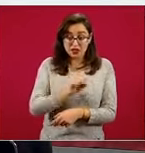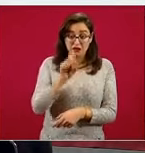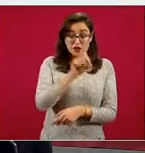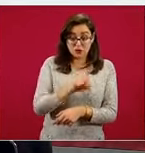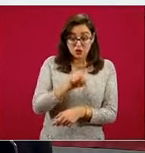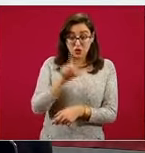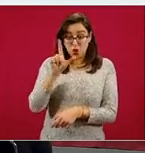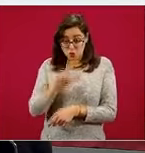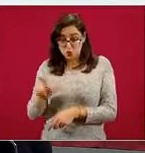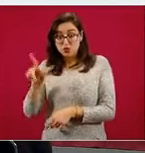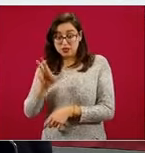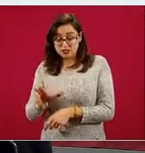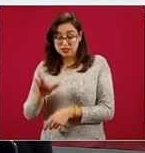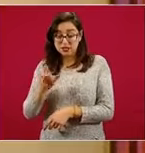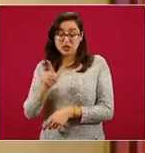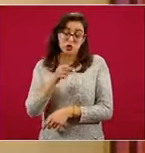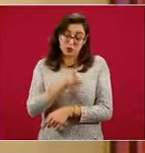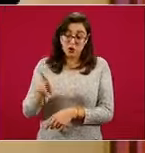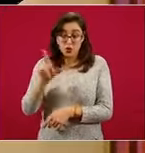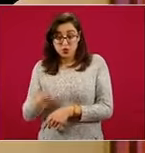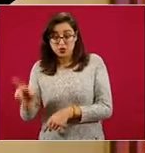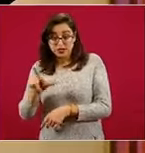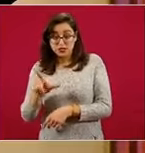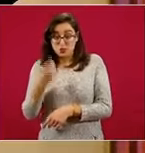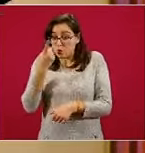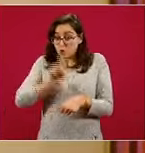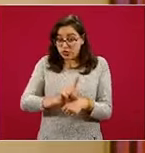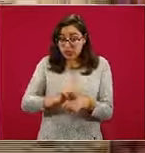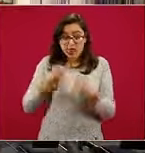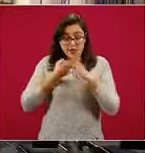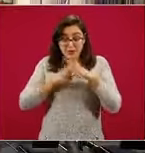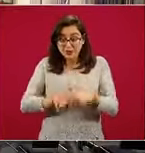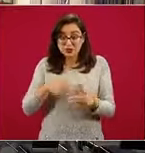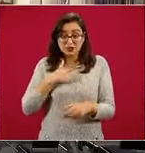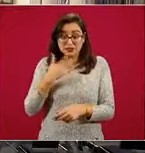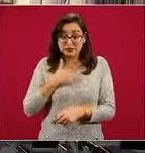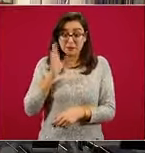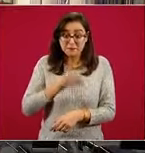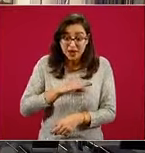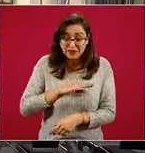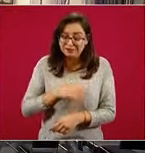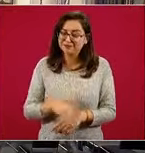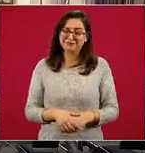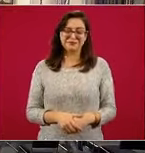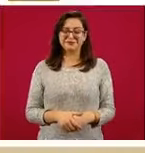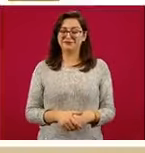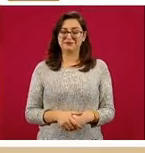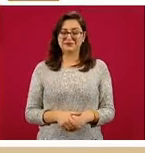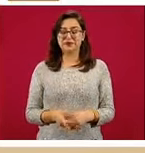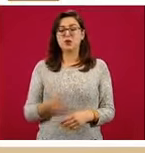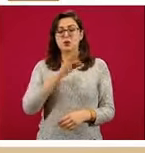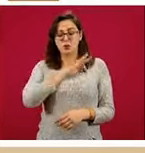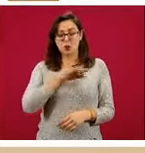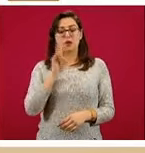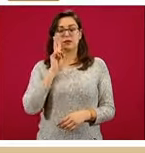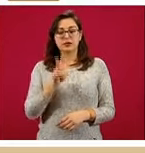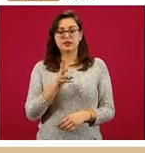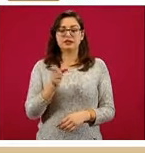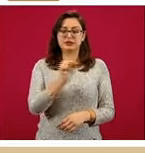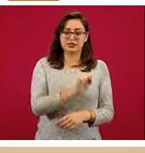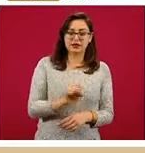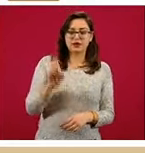domingo o entre el domingo y el lunes. Esta es la gráfica que en su momento ocurrió entre el sábado y el